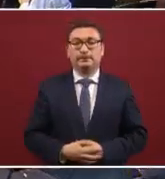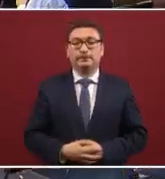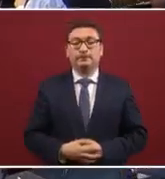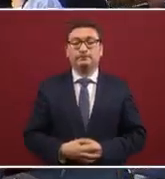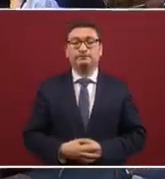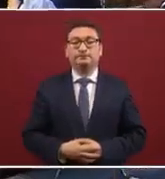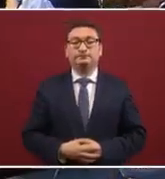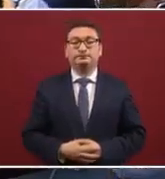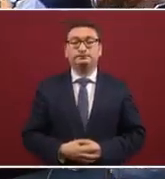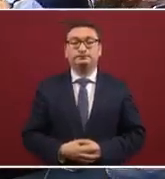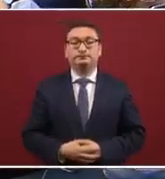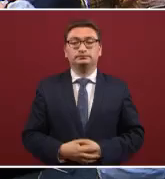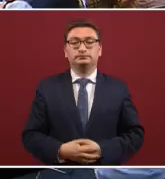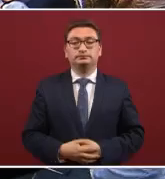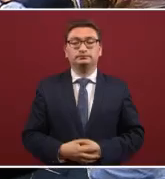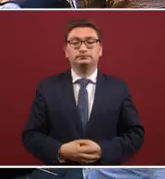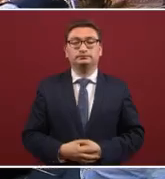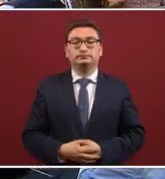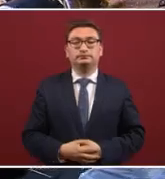Vienen